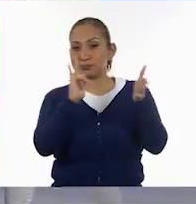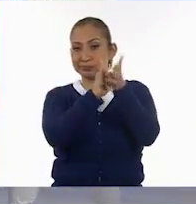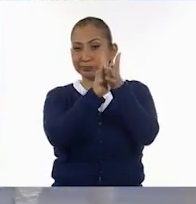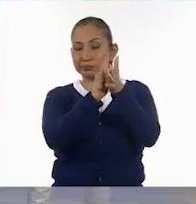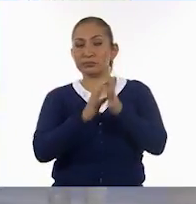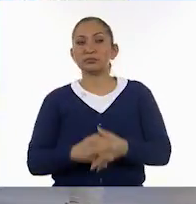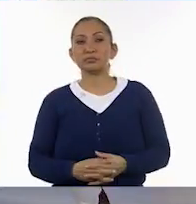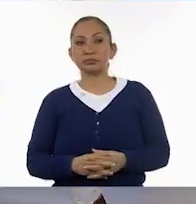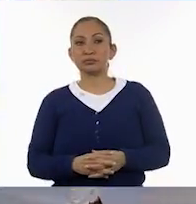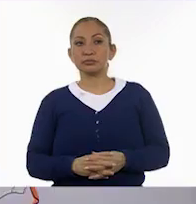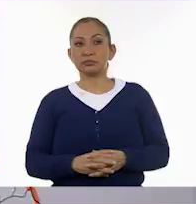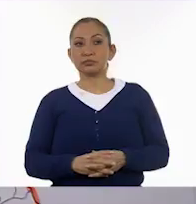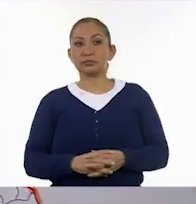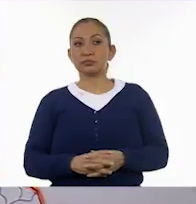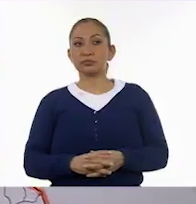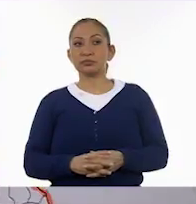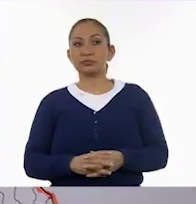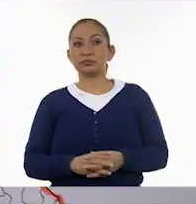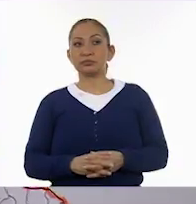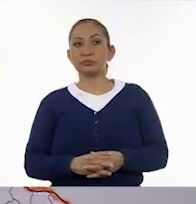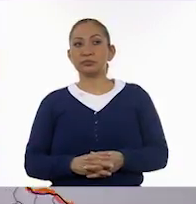a colocar aquí.